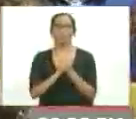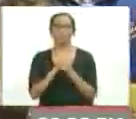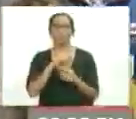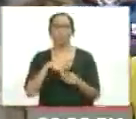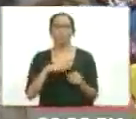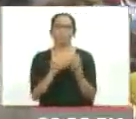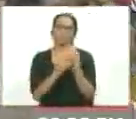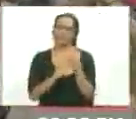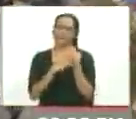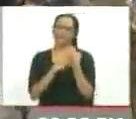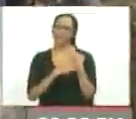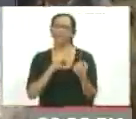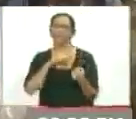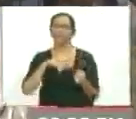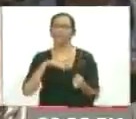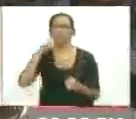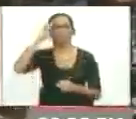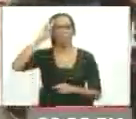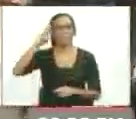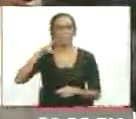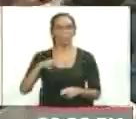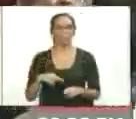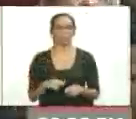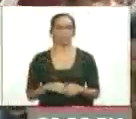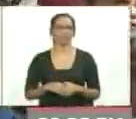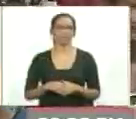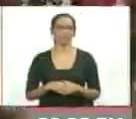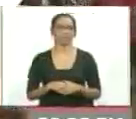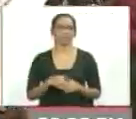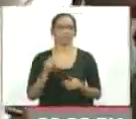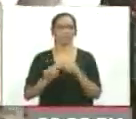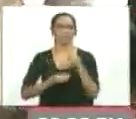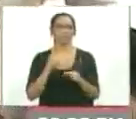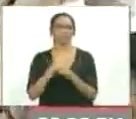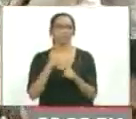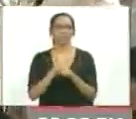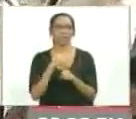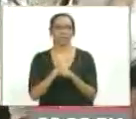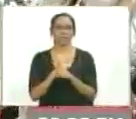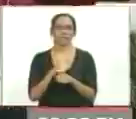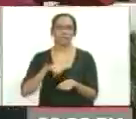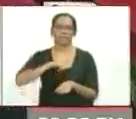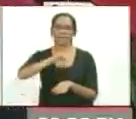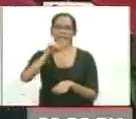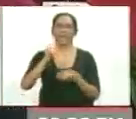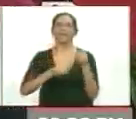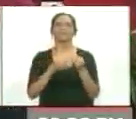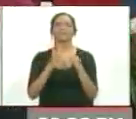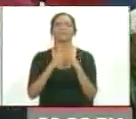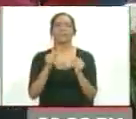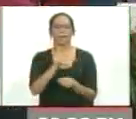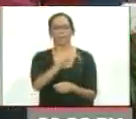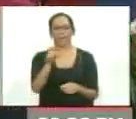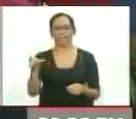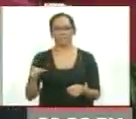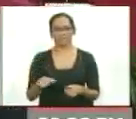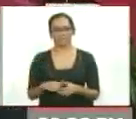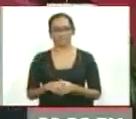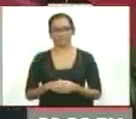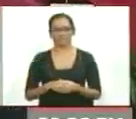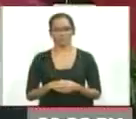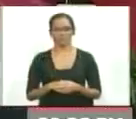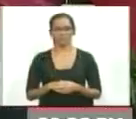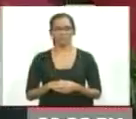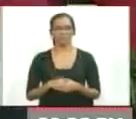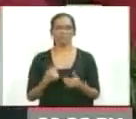cariño, nuestro respeto. Y lo que hicieron los trabajadores de Conviasa, hay que hacerlo en todas partes. Yo